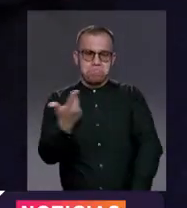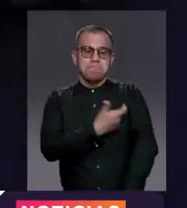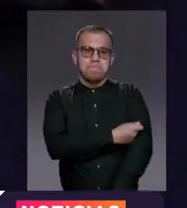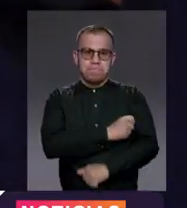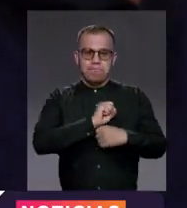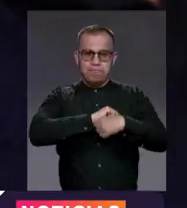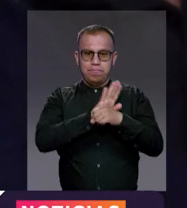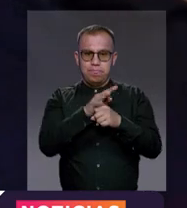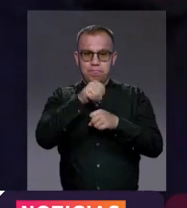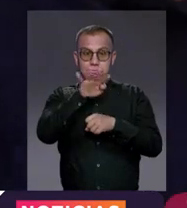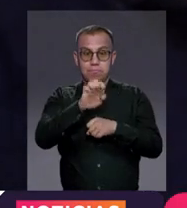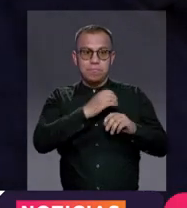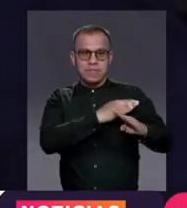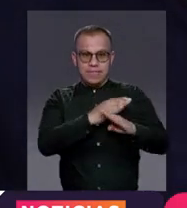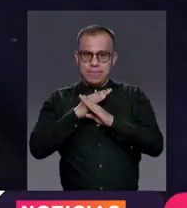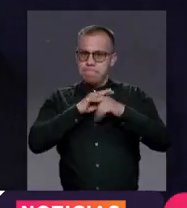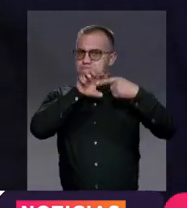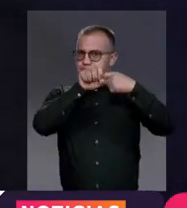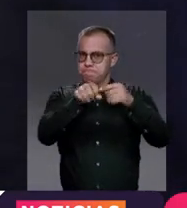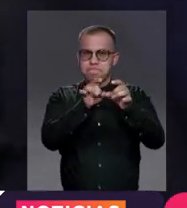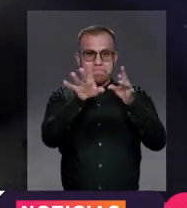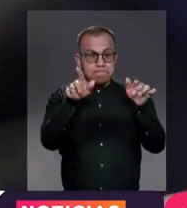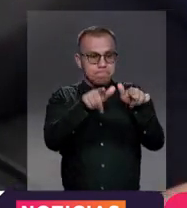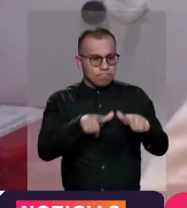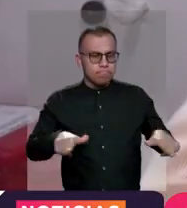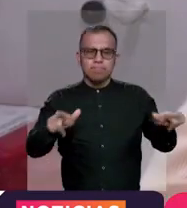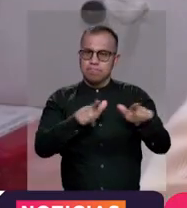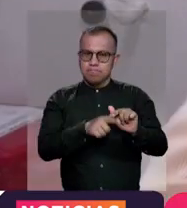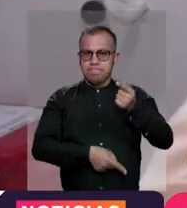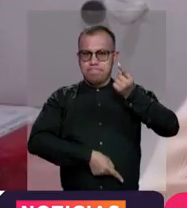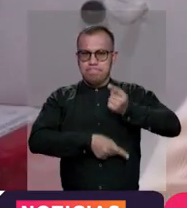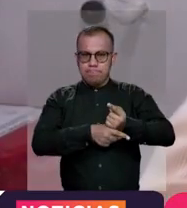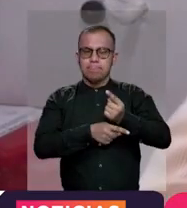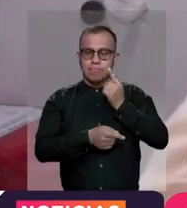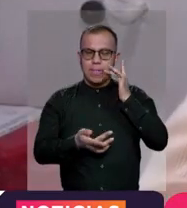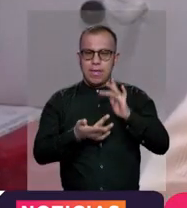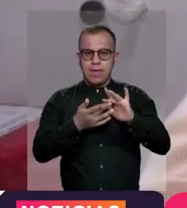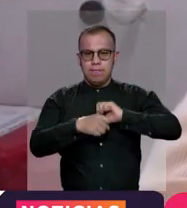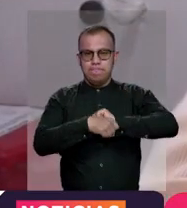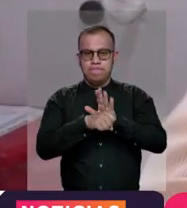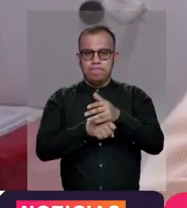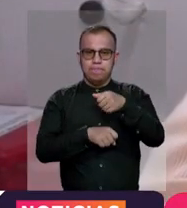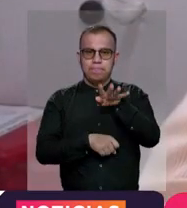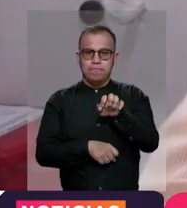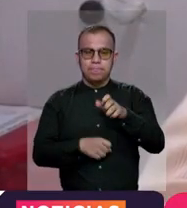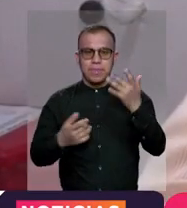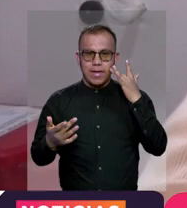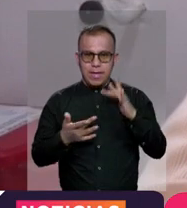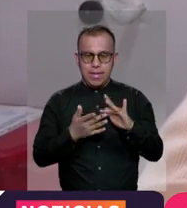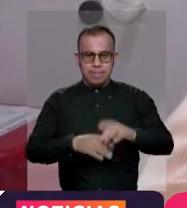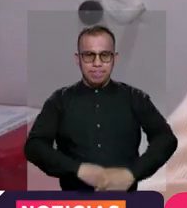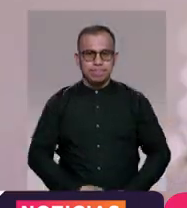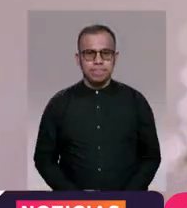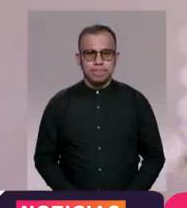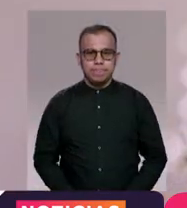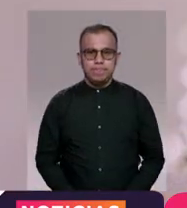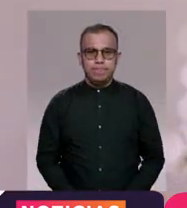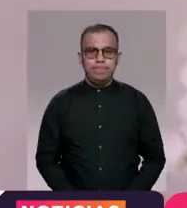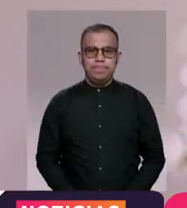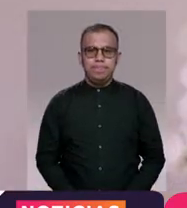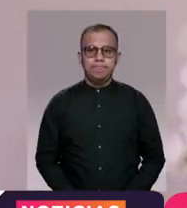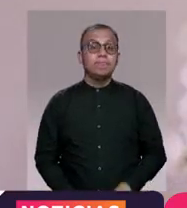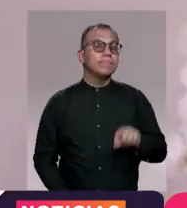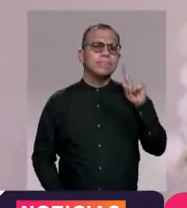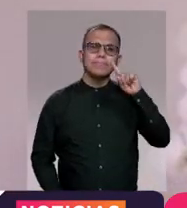COVID-19 deberán atender su cita en la fecha, hora y lugar. Para la inmunización contra el coronavirus no aplican restricciones. No es